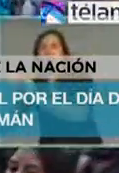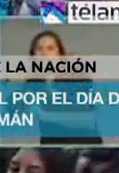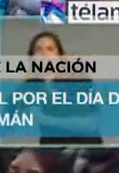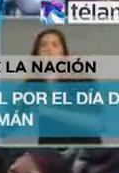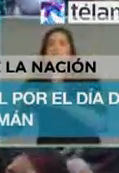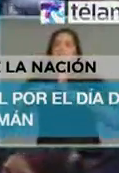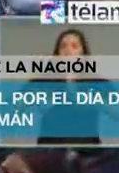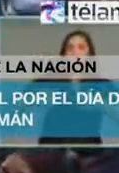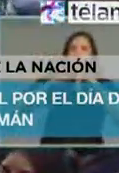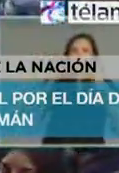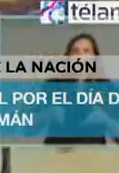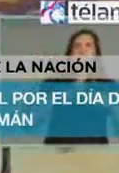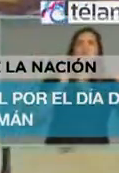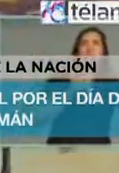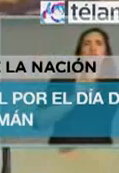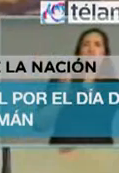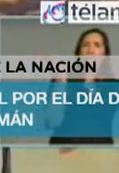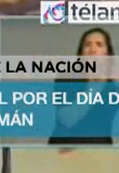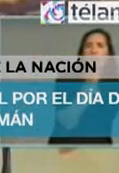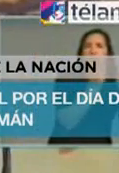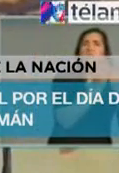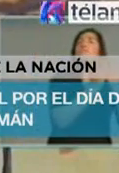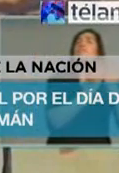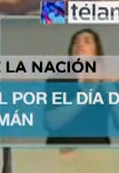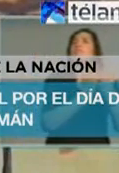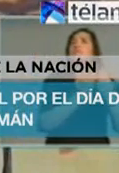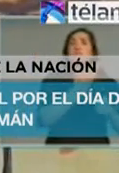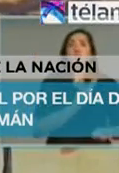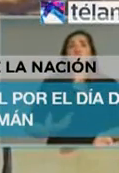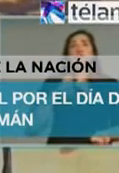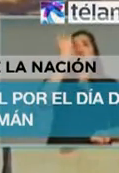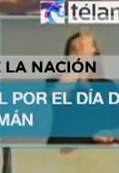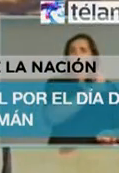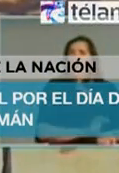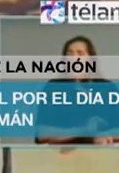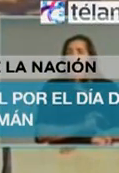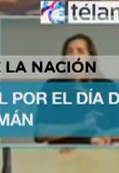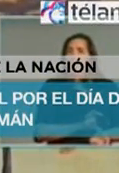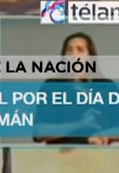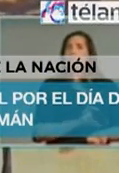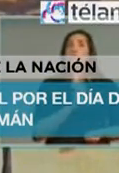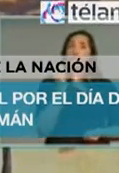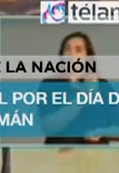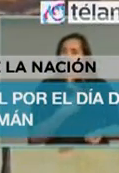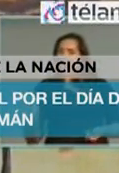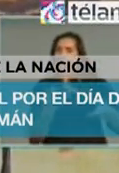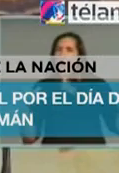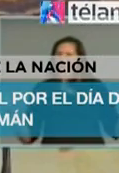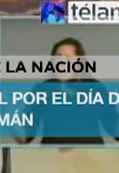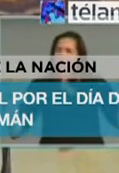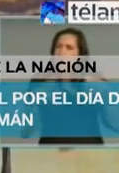comerciantes, de docentes, de estudiantes, de gobernantes, para poder